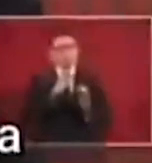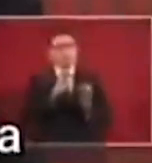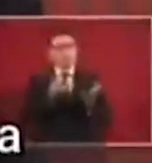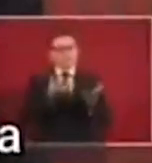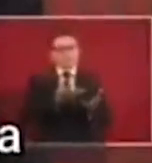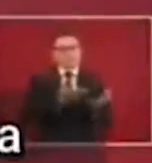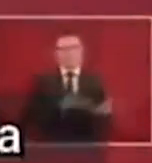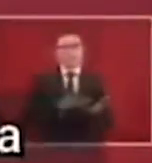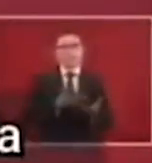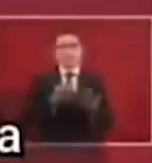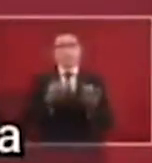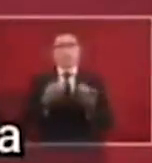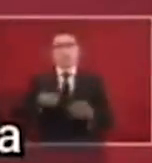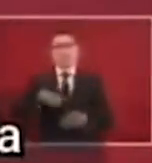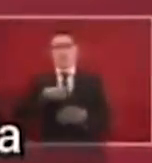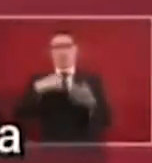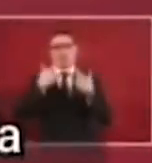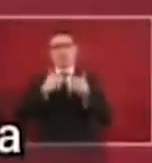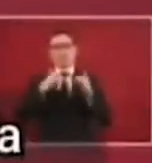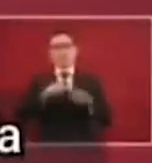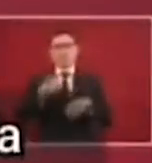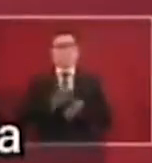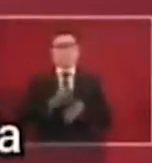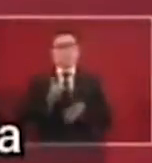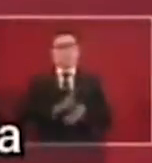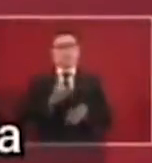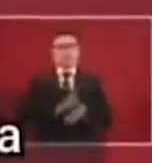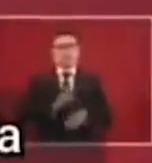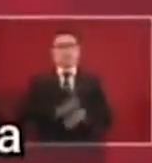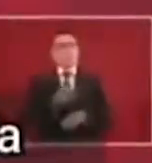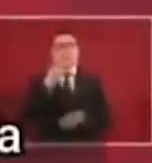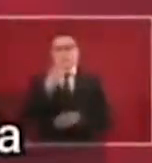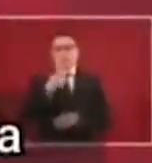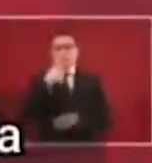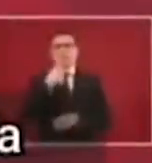reunión que hacemos todos los días por eso les hablo de